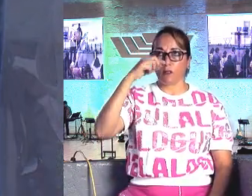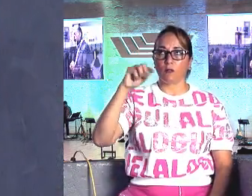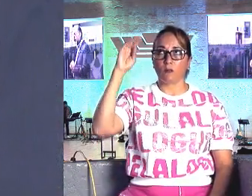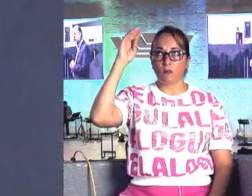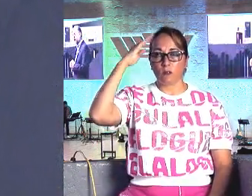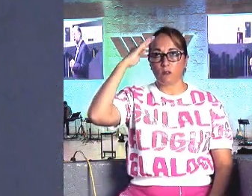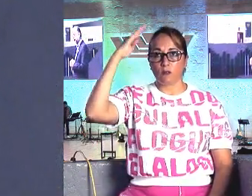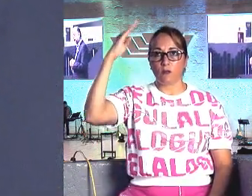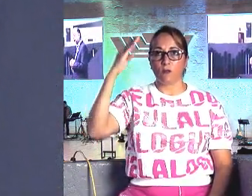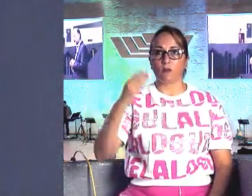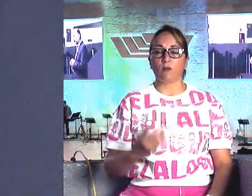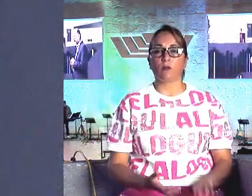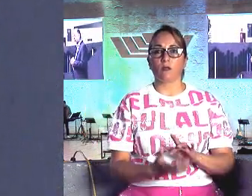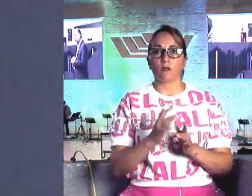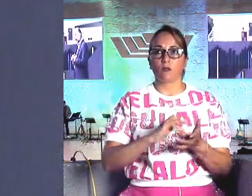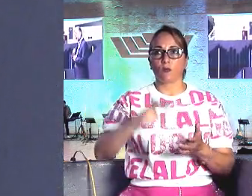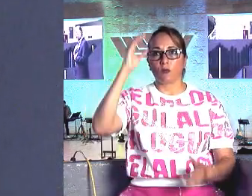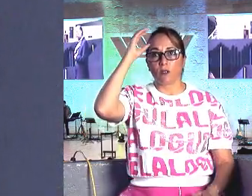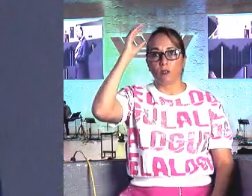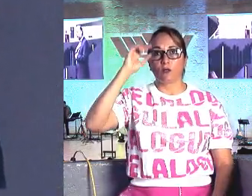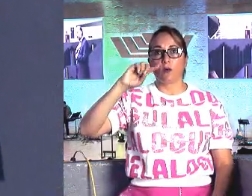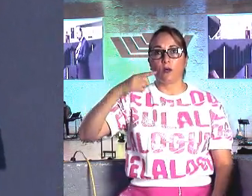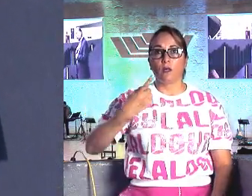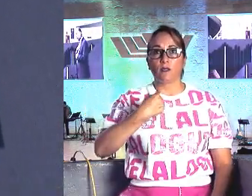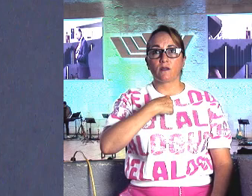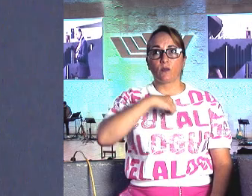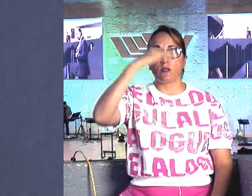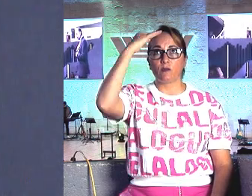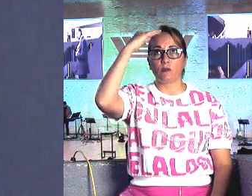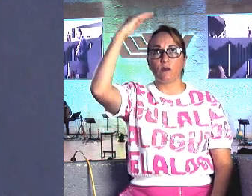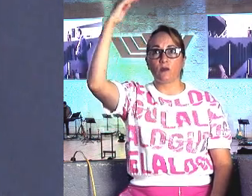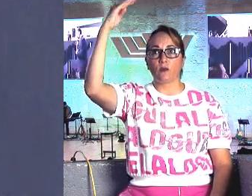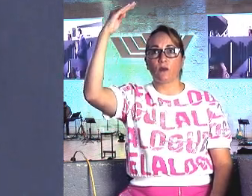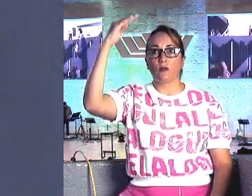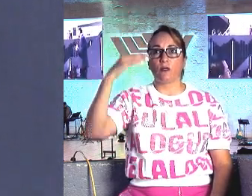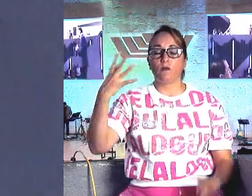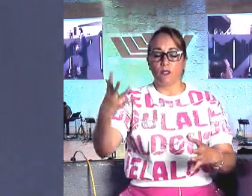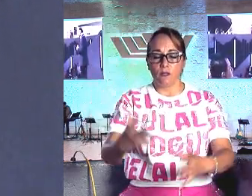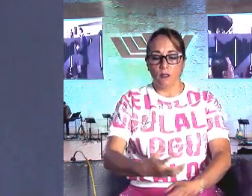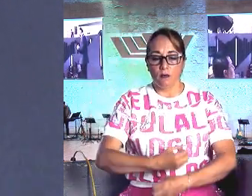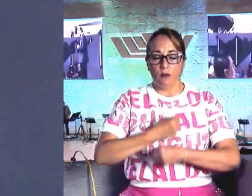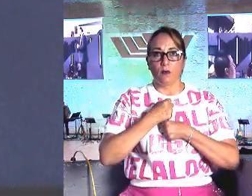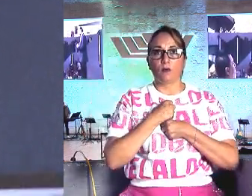Jesucristo, eres mi Señor y mi Salvador.